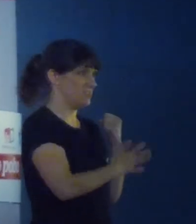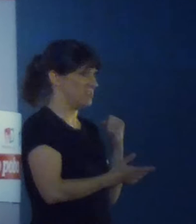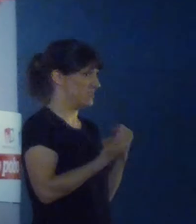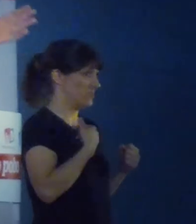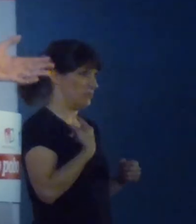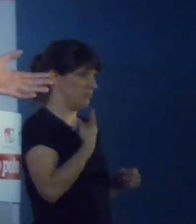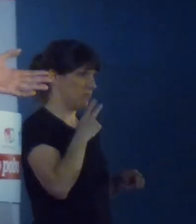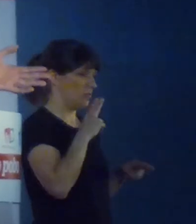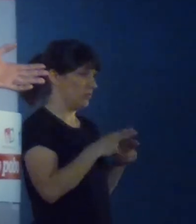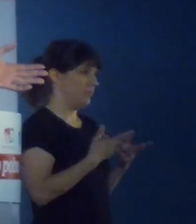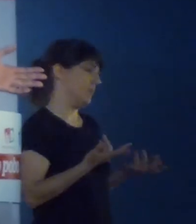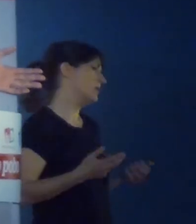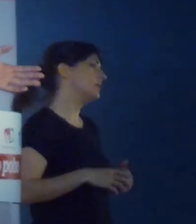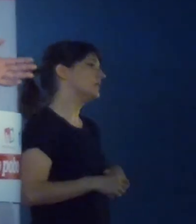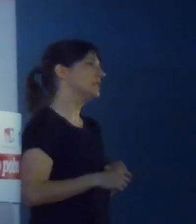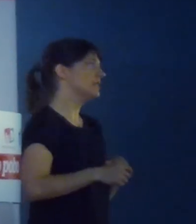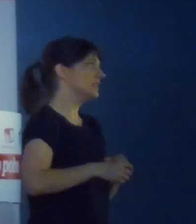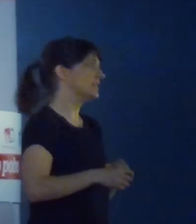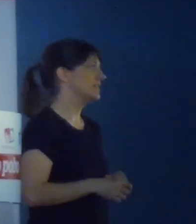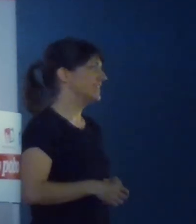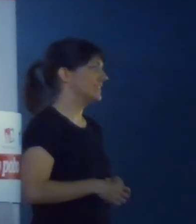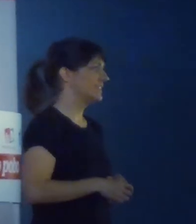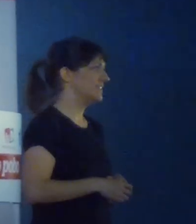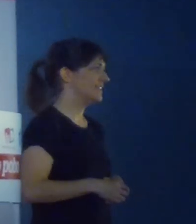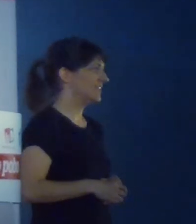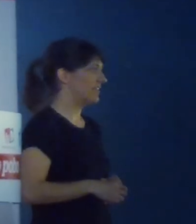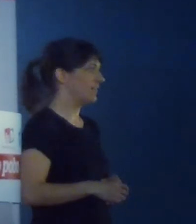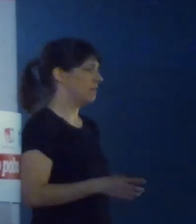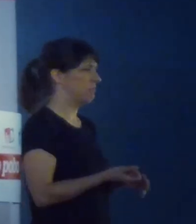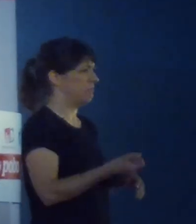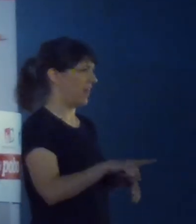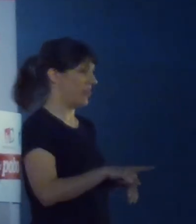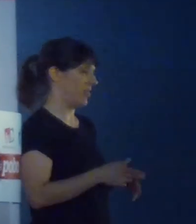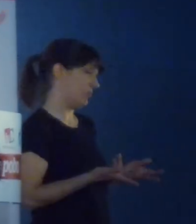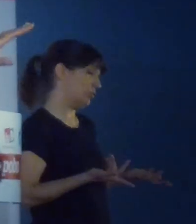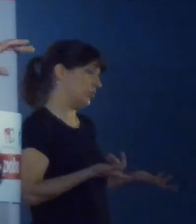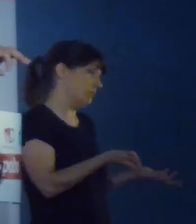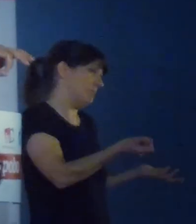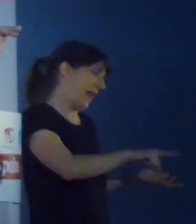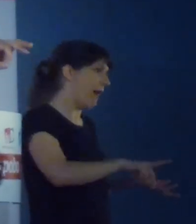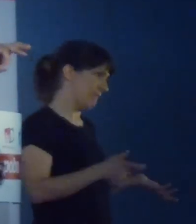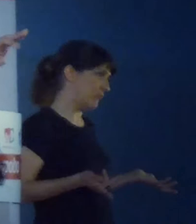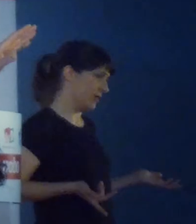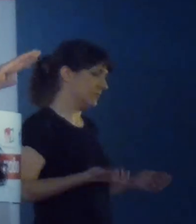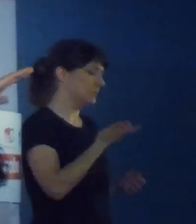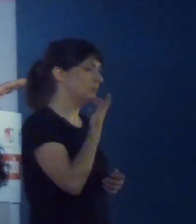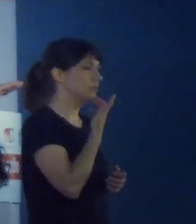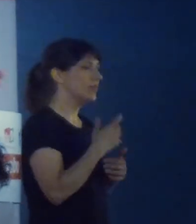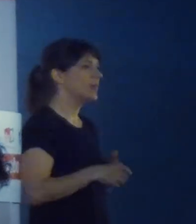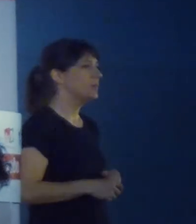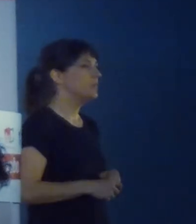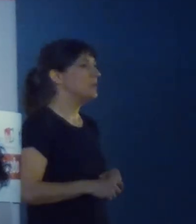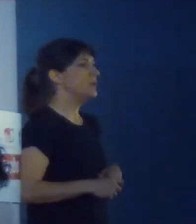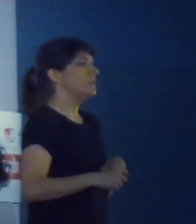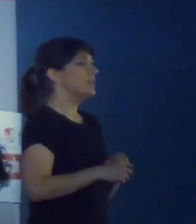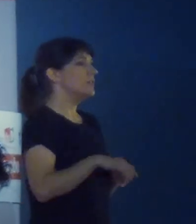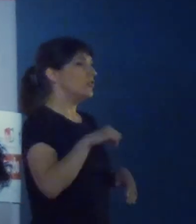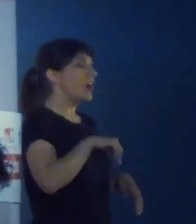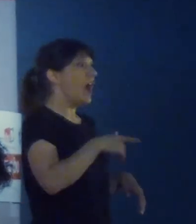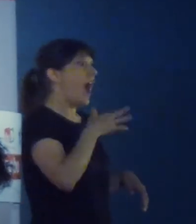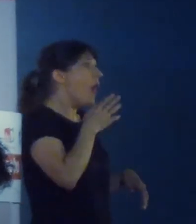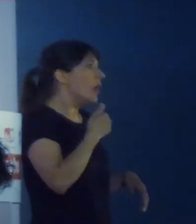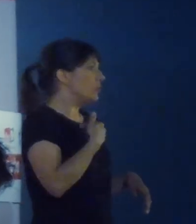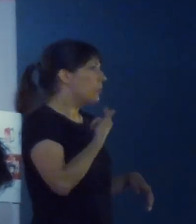en sentido virtual, claro, metafórico. Nos tempos de Fraga, eu podía dicir, non pasaba nada, non estaba no día de sesións. Agora, cada vez que o